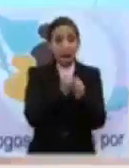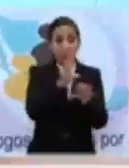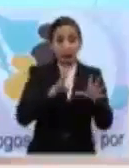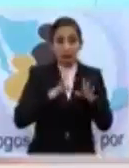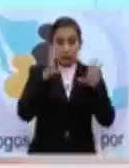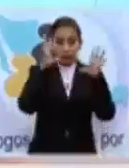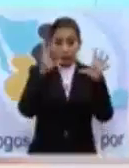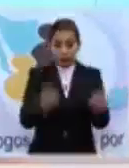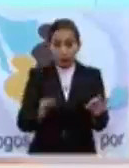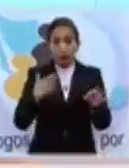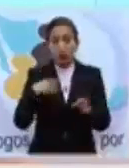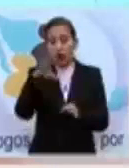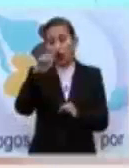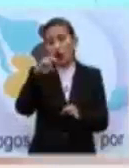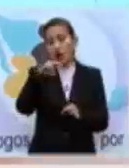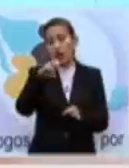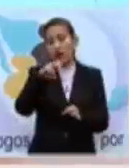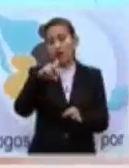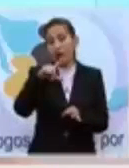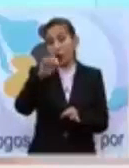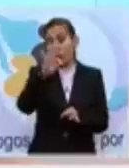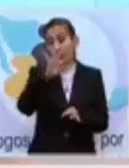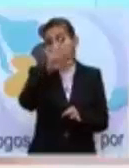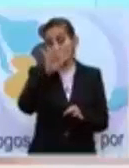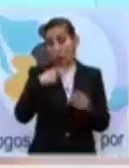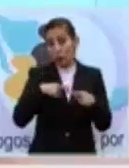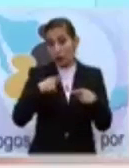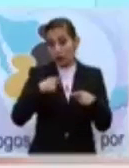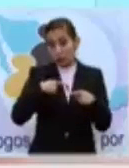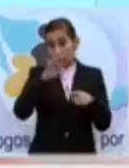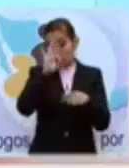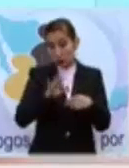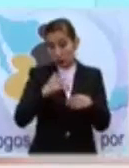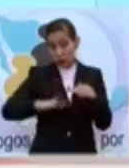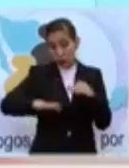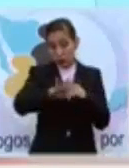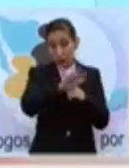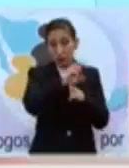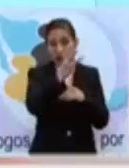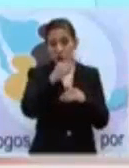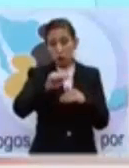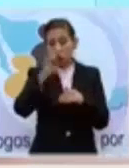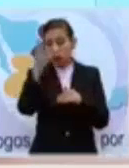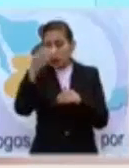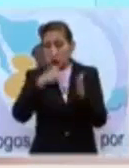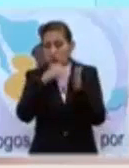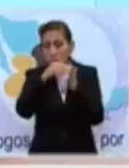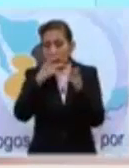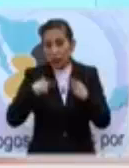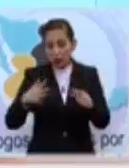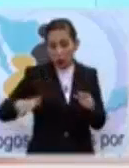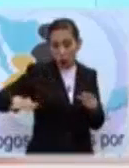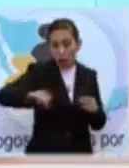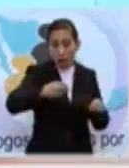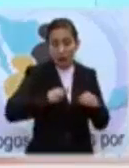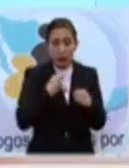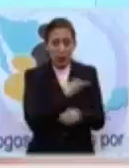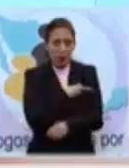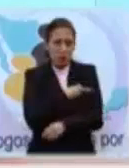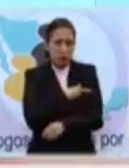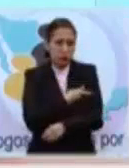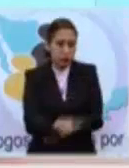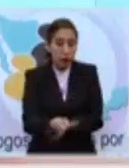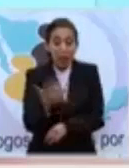oficial publicada por el Coneval, en México 45% de la población, que son 53.3 millones de personas, viven en pobreza,